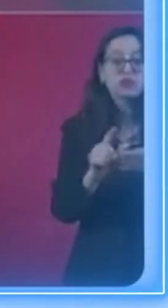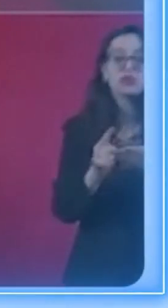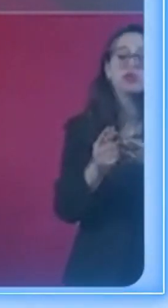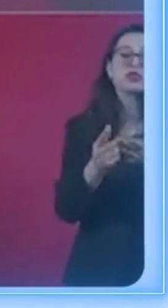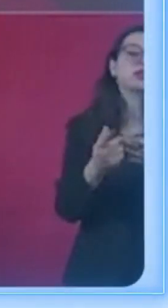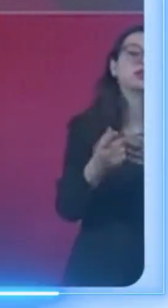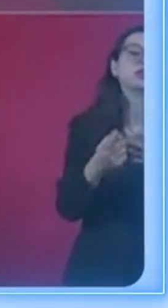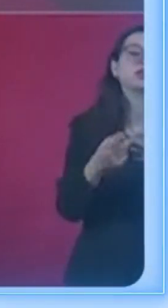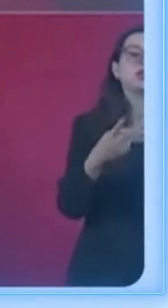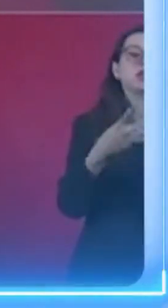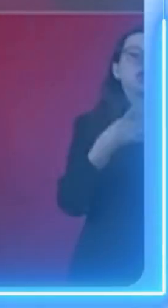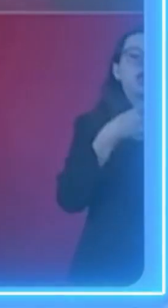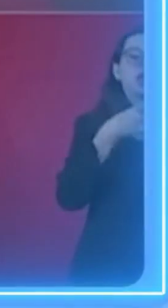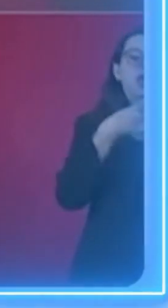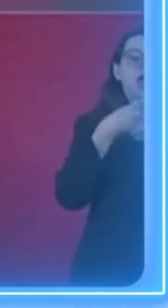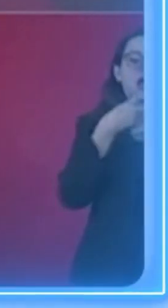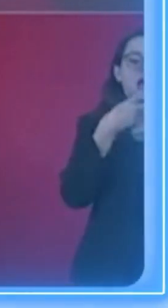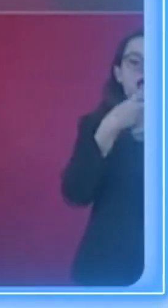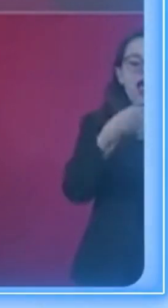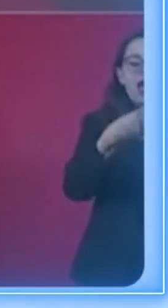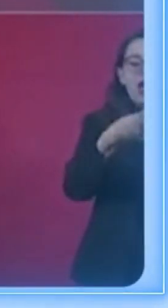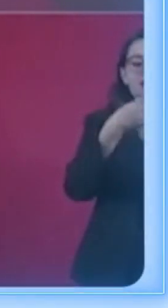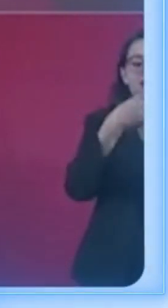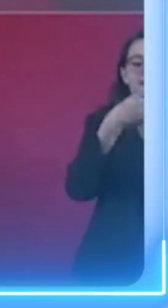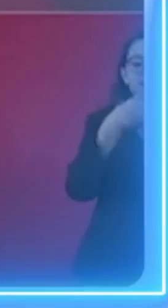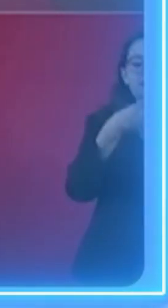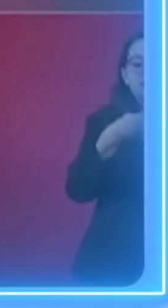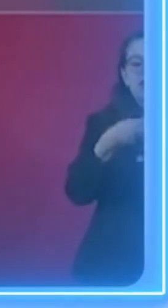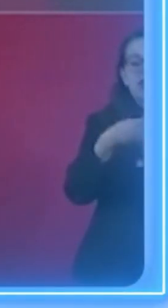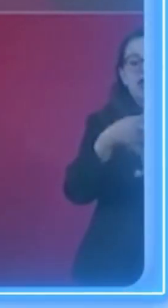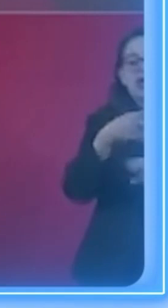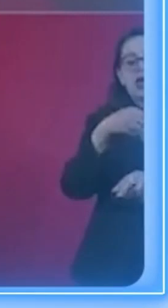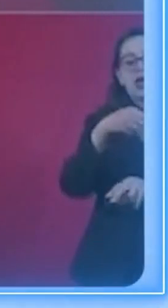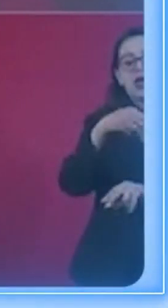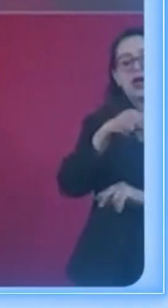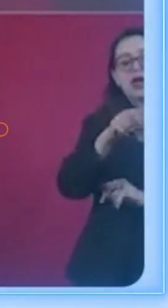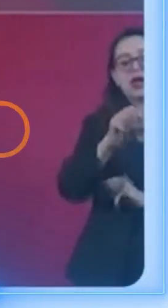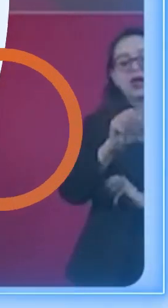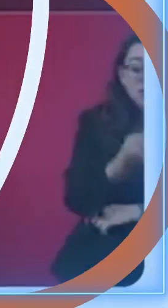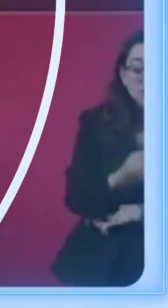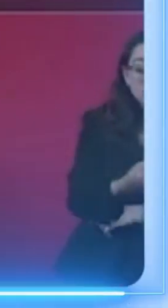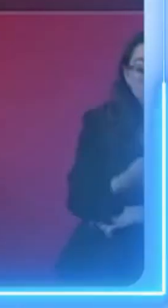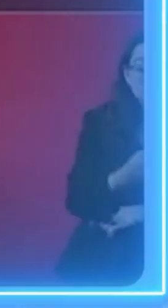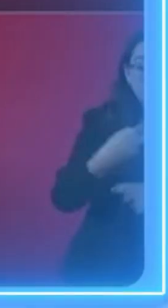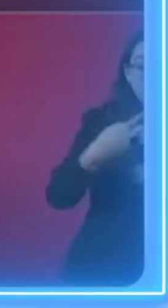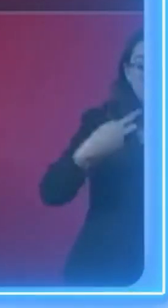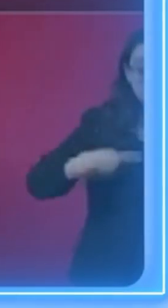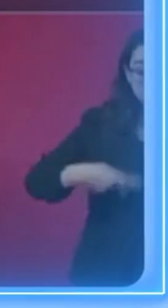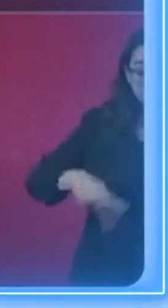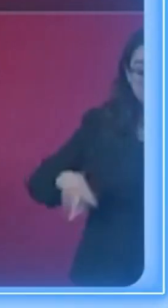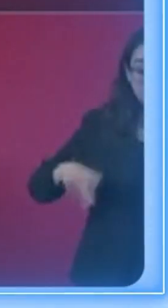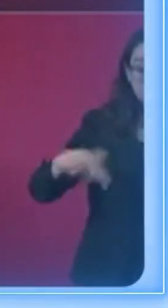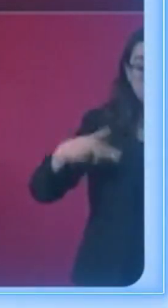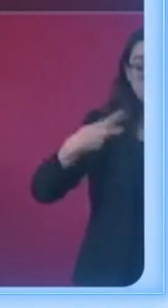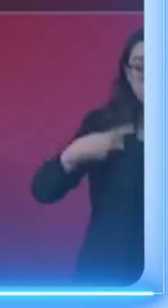memes además amno ha anunciado que considera abrir una nueva sección quincenal en su conferencia mañanera que se llame Quiénes quienen